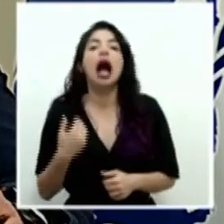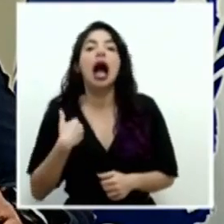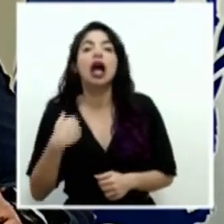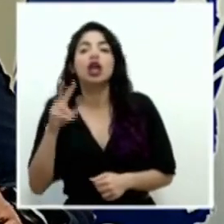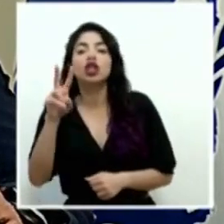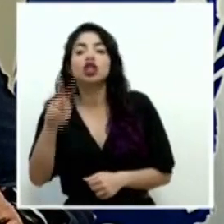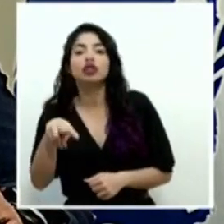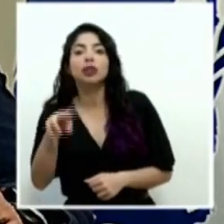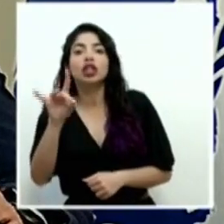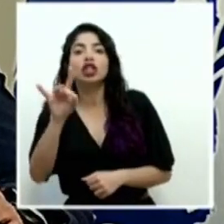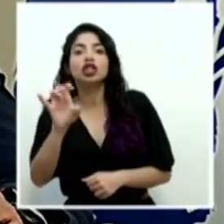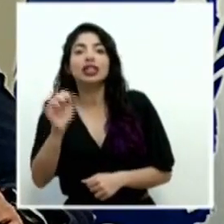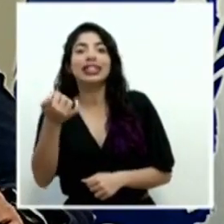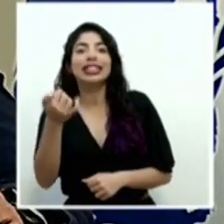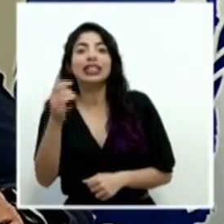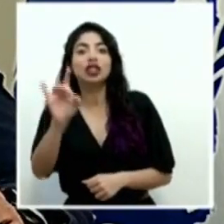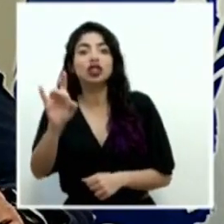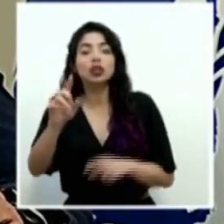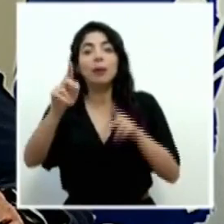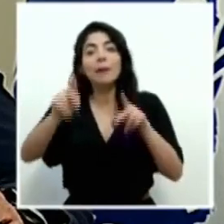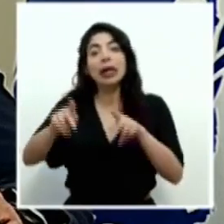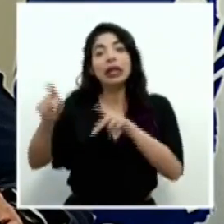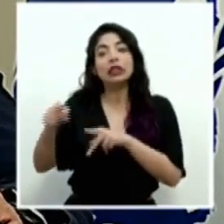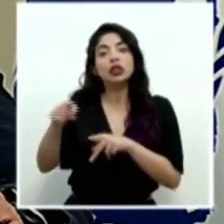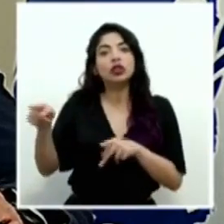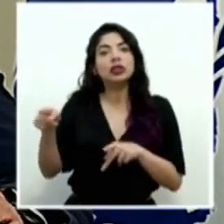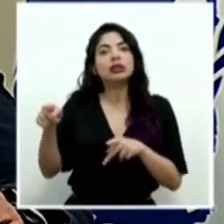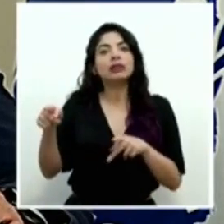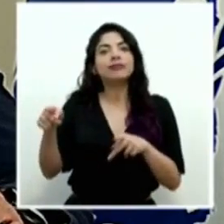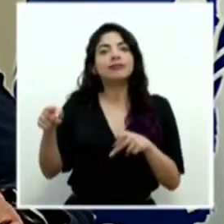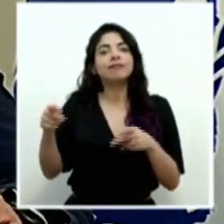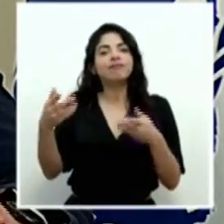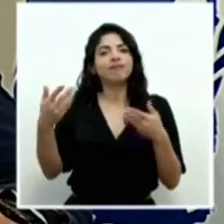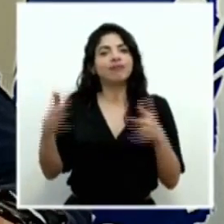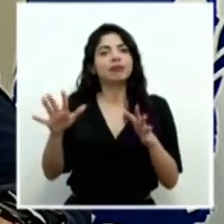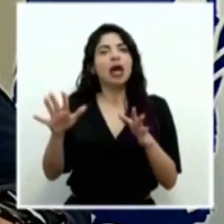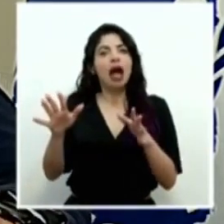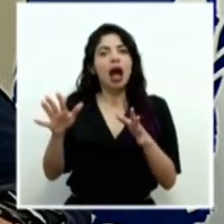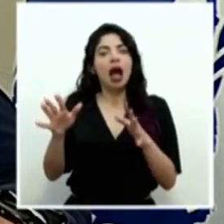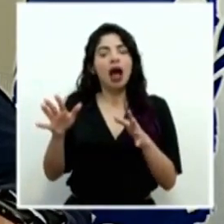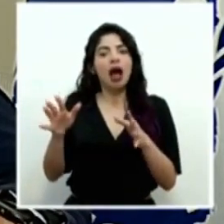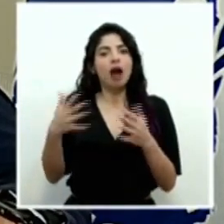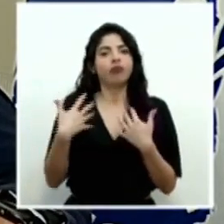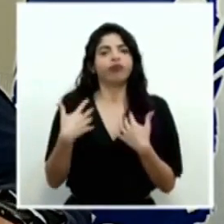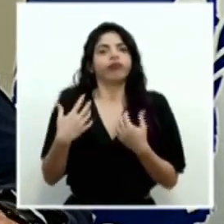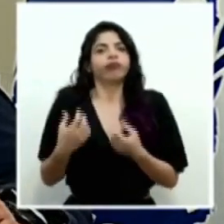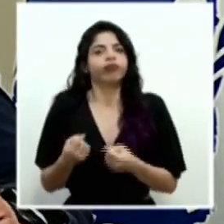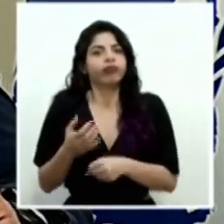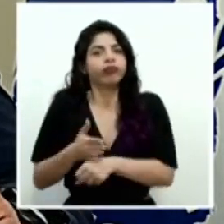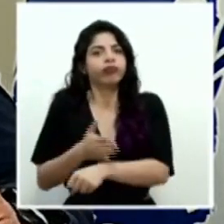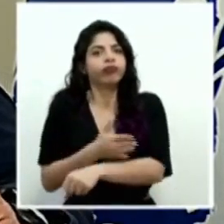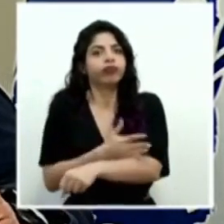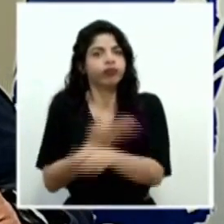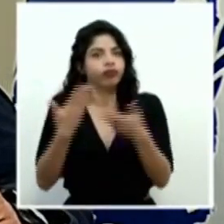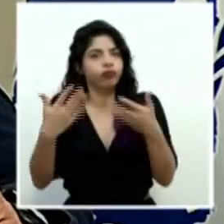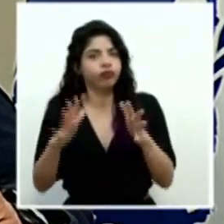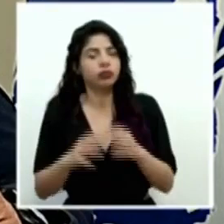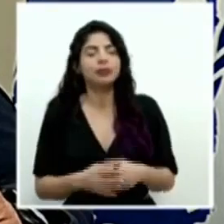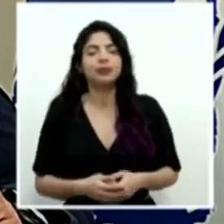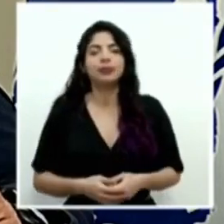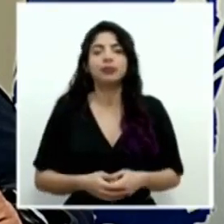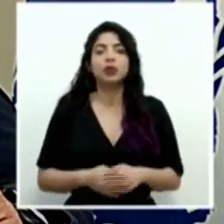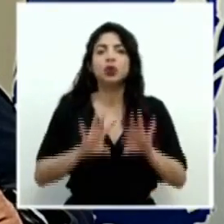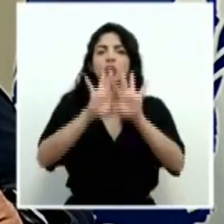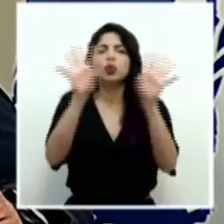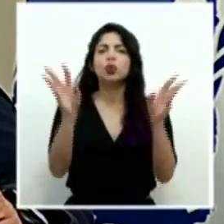Tenemos 2.818 personas que ya han reportado un estatus de recuperación,